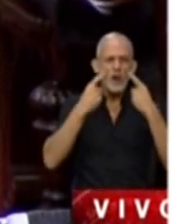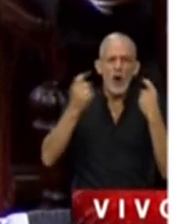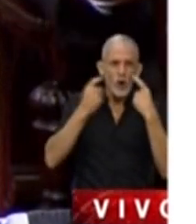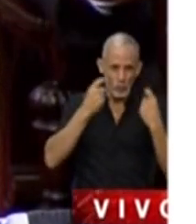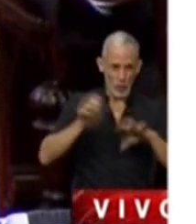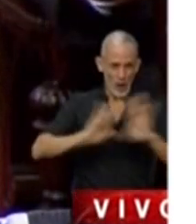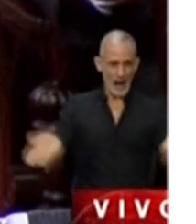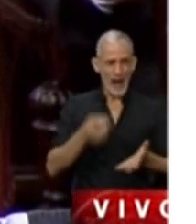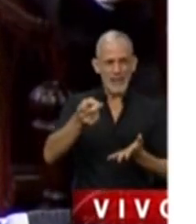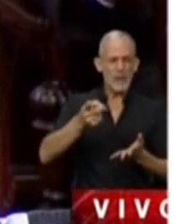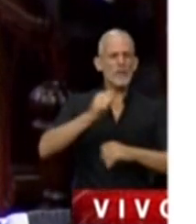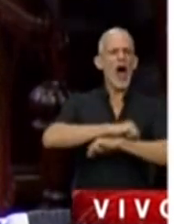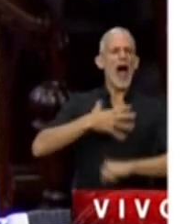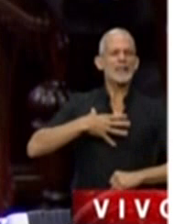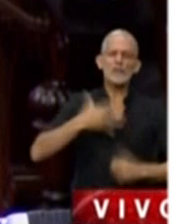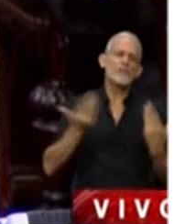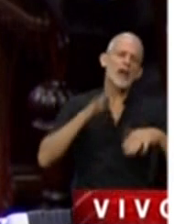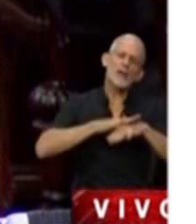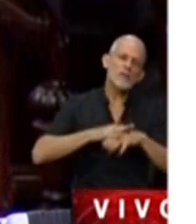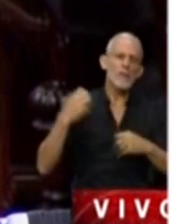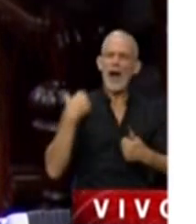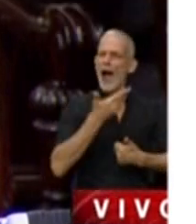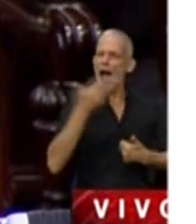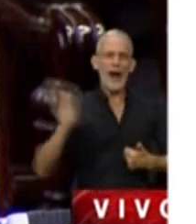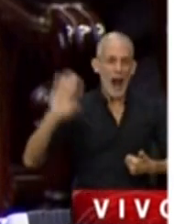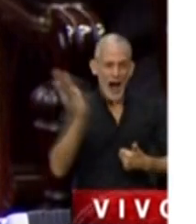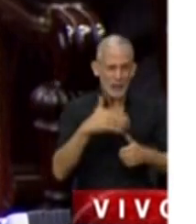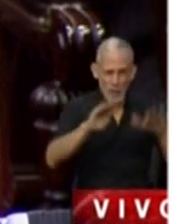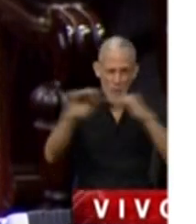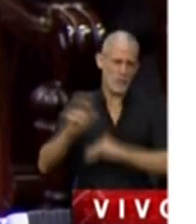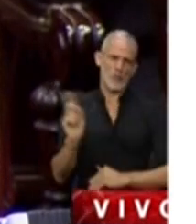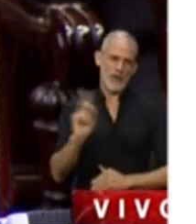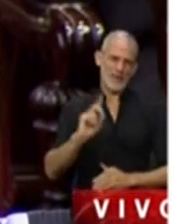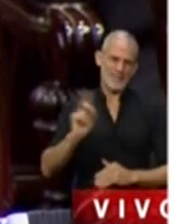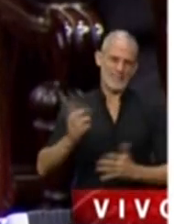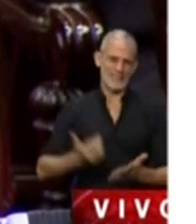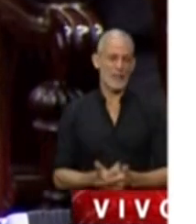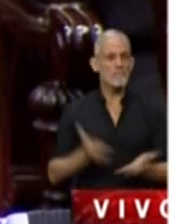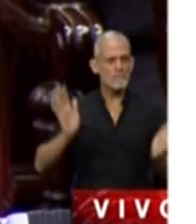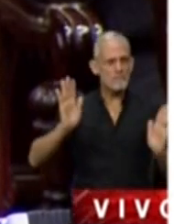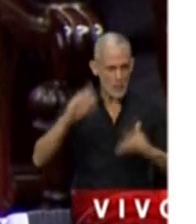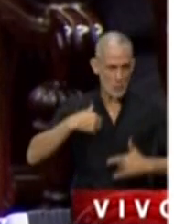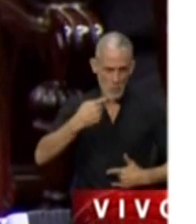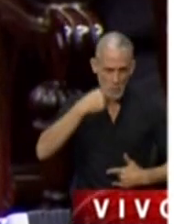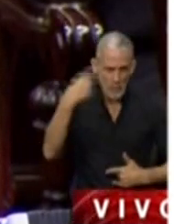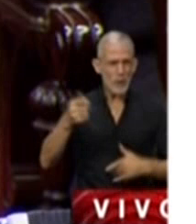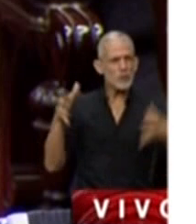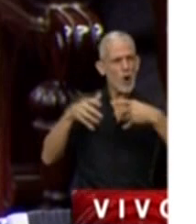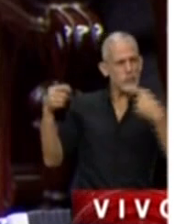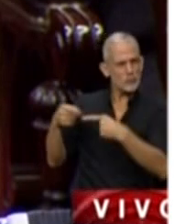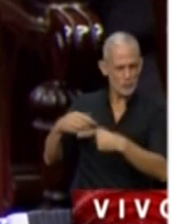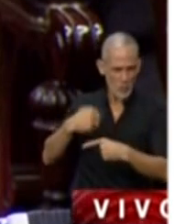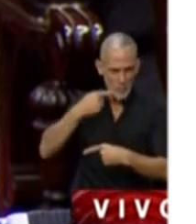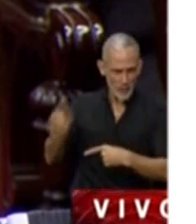diputados y pues no pudo avanzar en senado decir que nadie puede decir que no es parte de una plataforma y no es sólo de juntos por el cambio